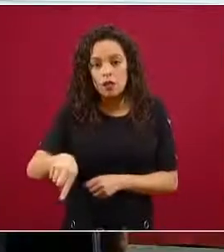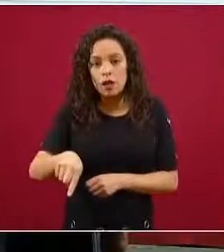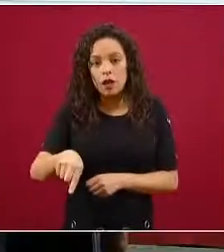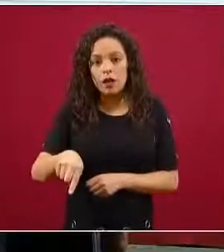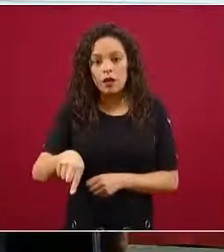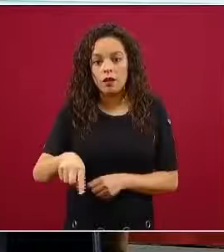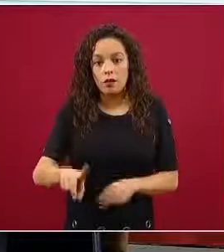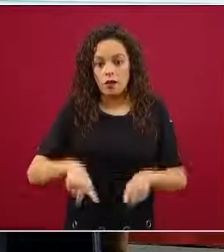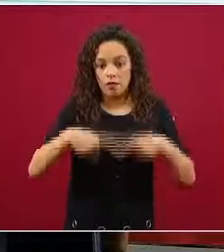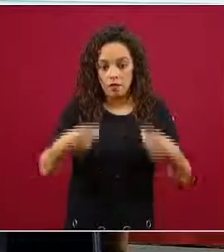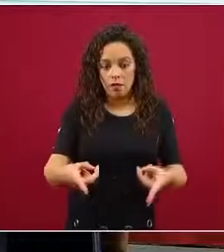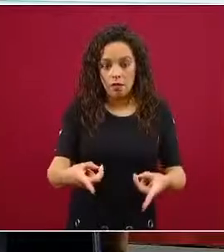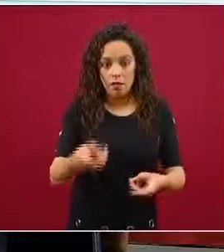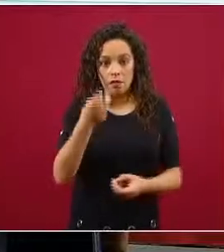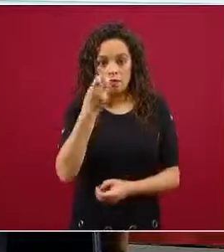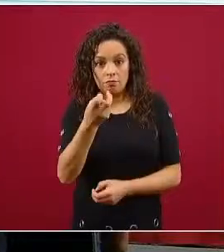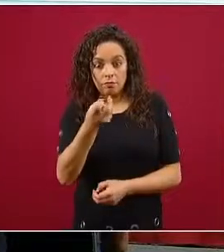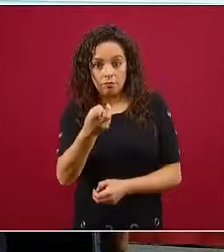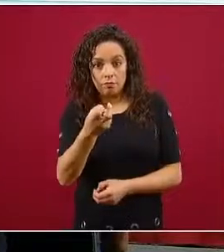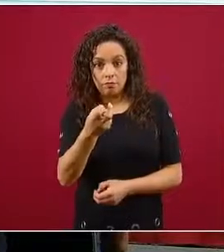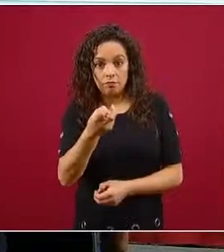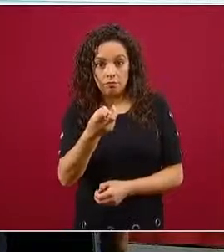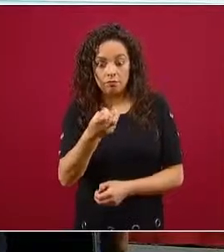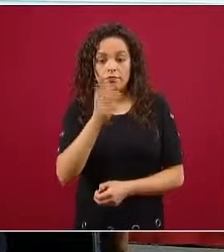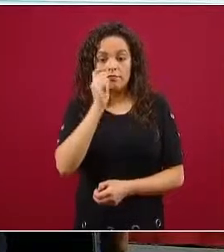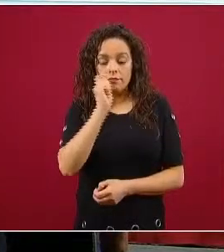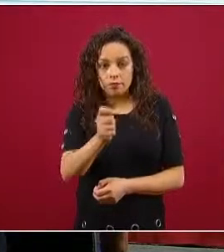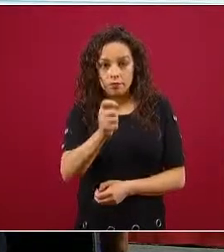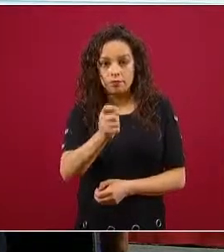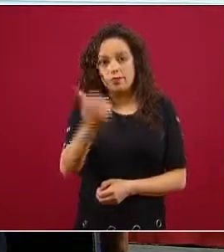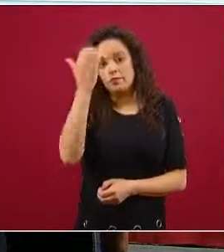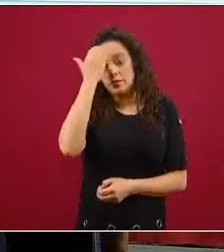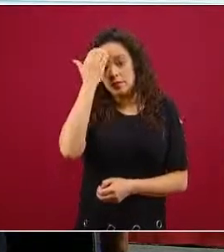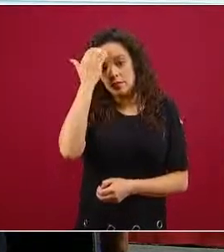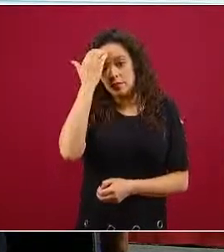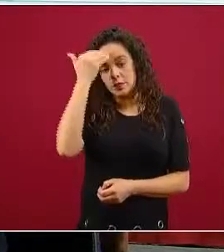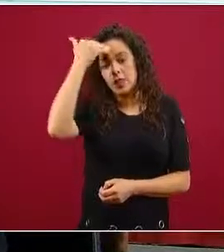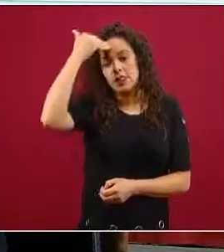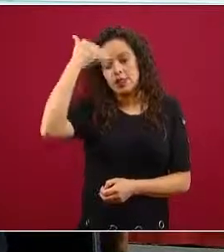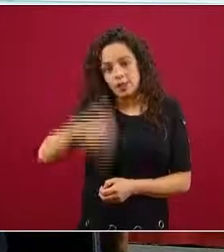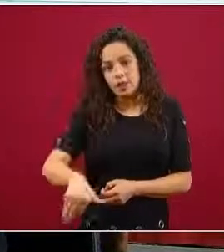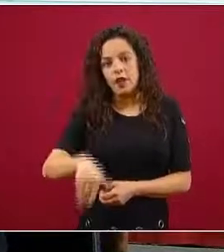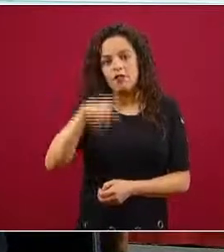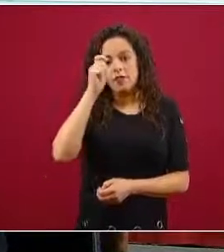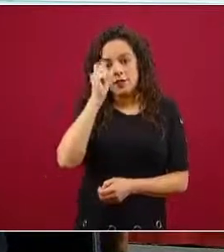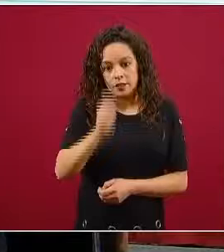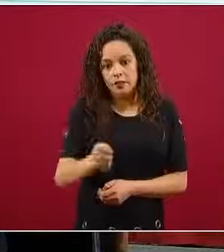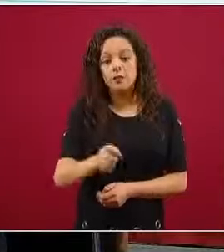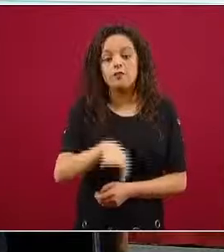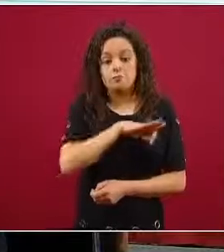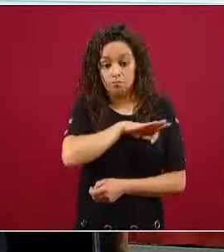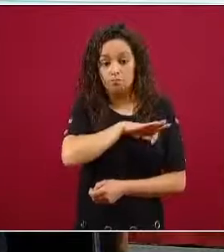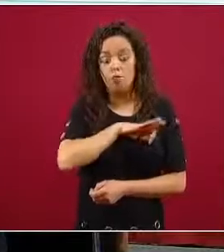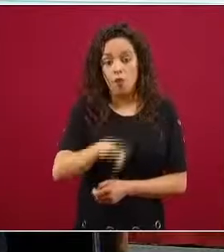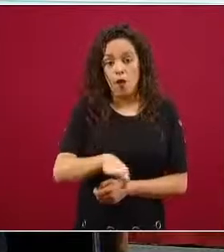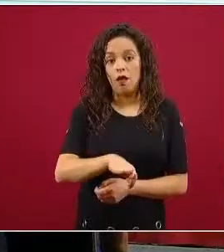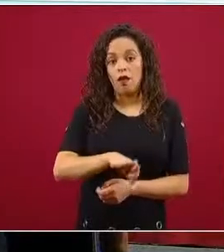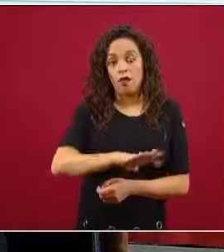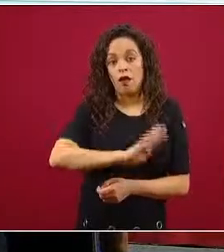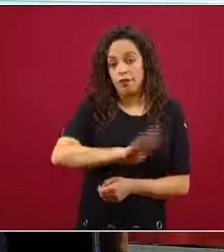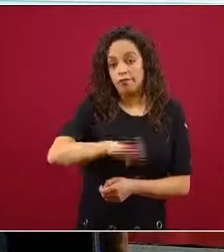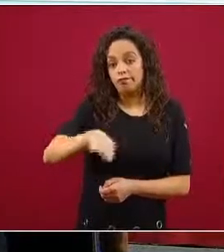que tenemos diagnosticado y lo que conocemos sobre la mortalidad materna en nuestra población con relación a